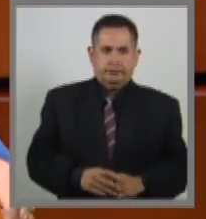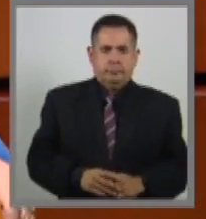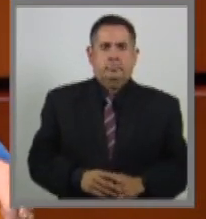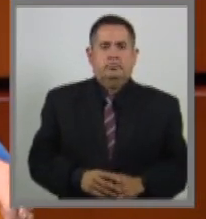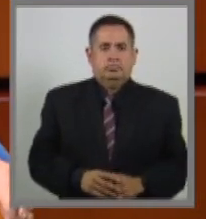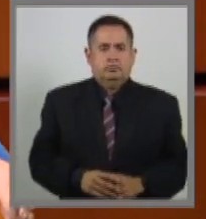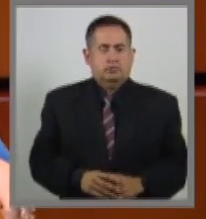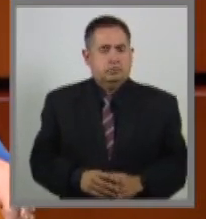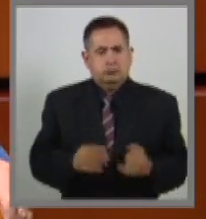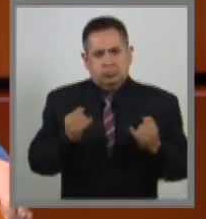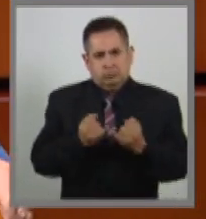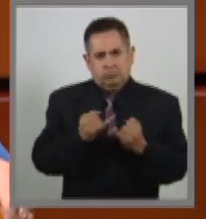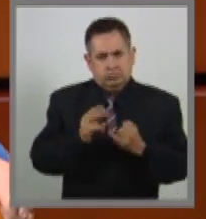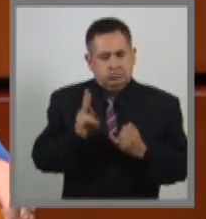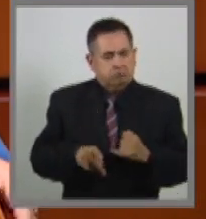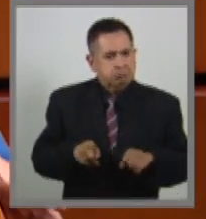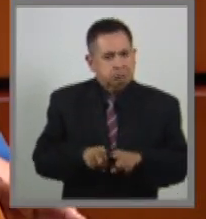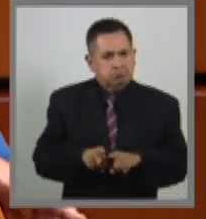igual